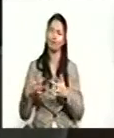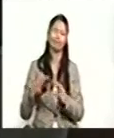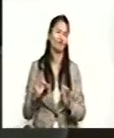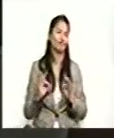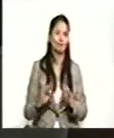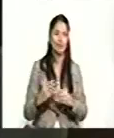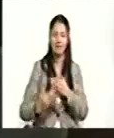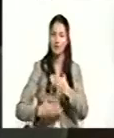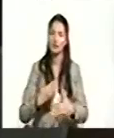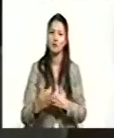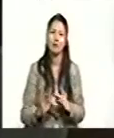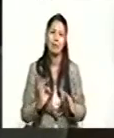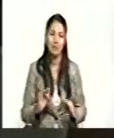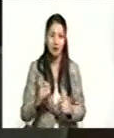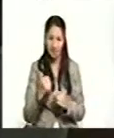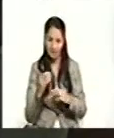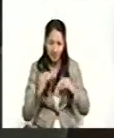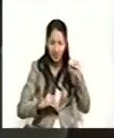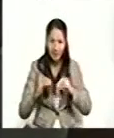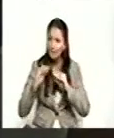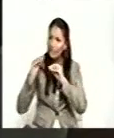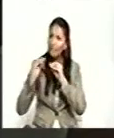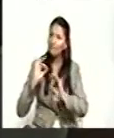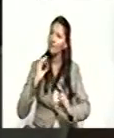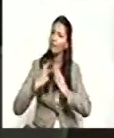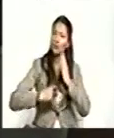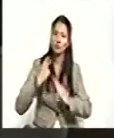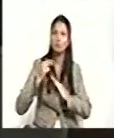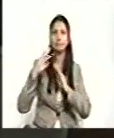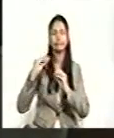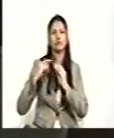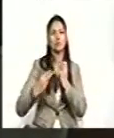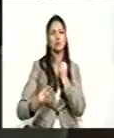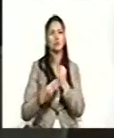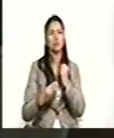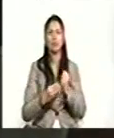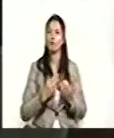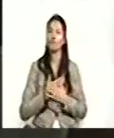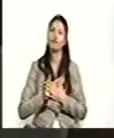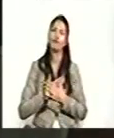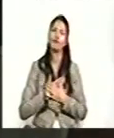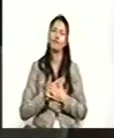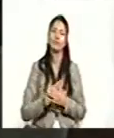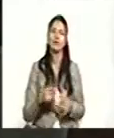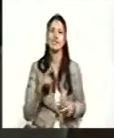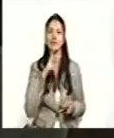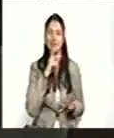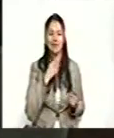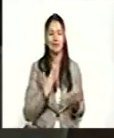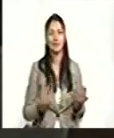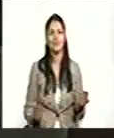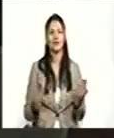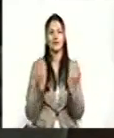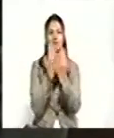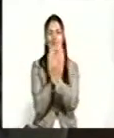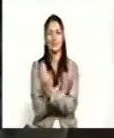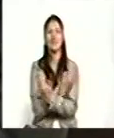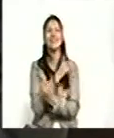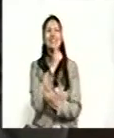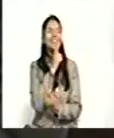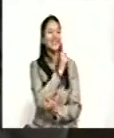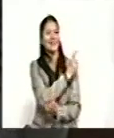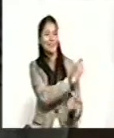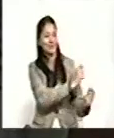avanzamos en ese programa tan importante que me introdujo mi predecesor el presidente